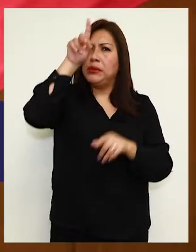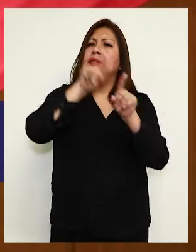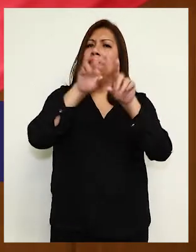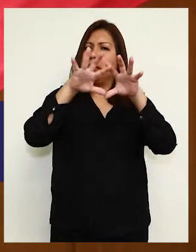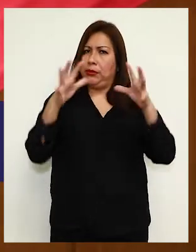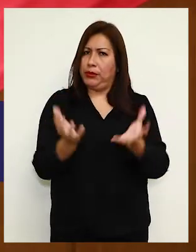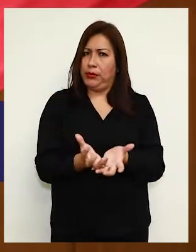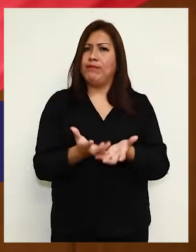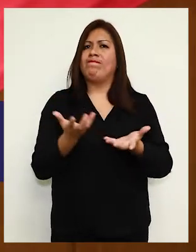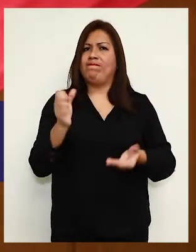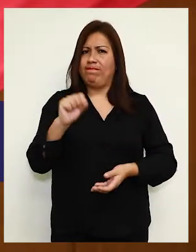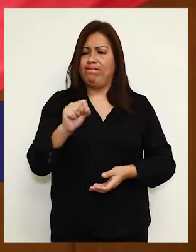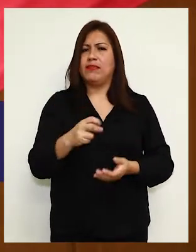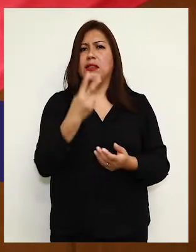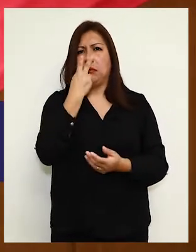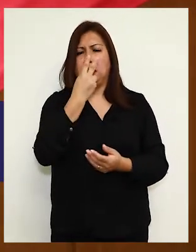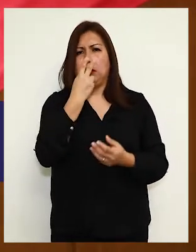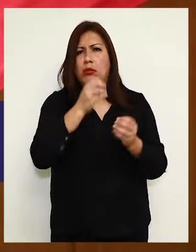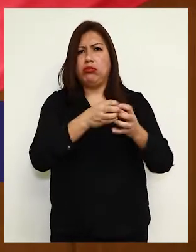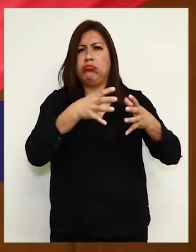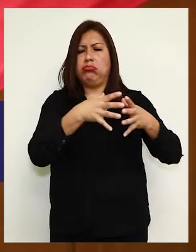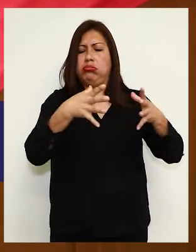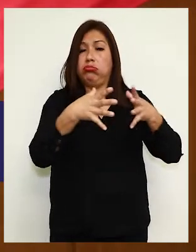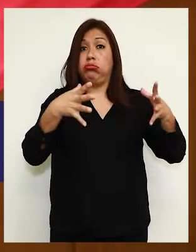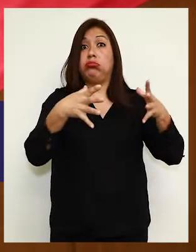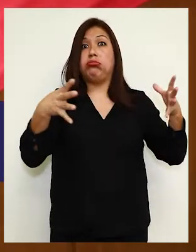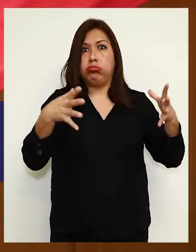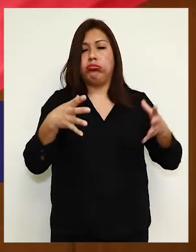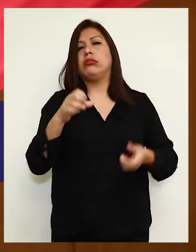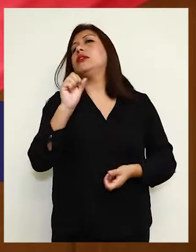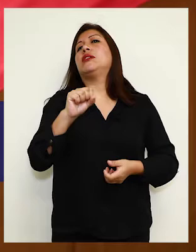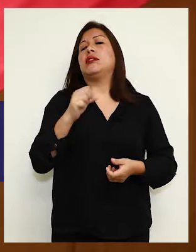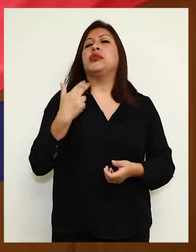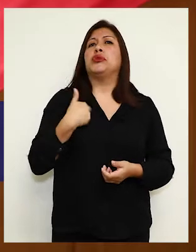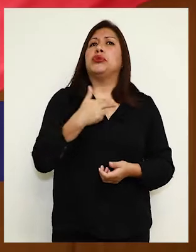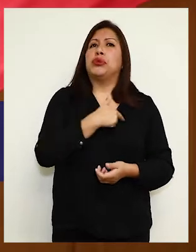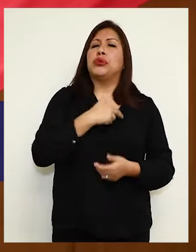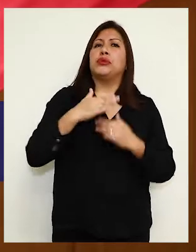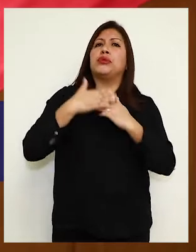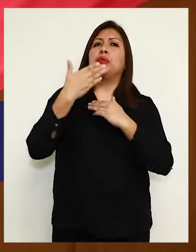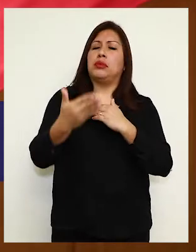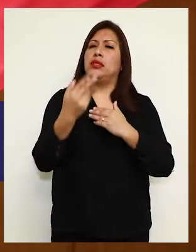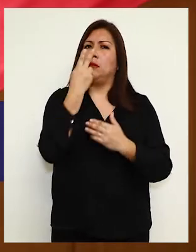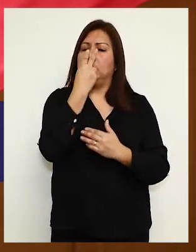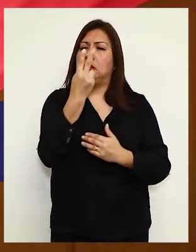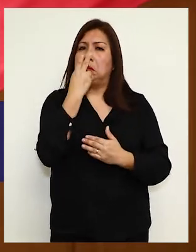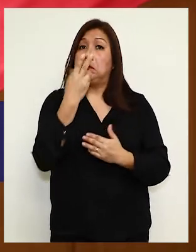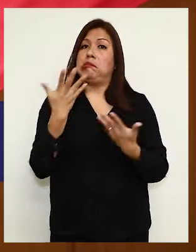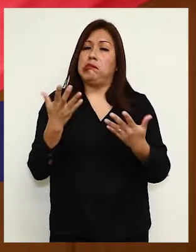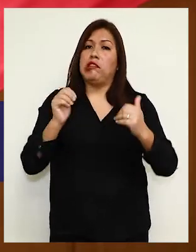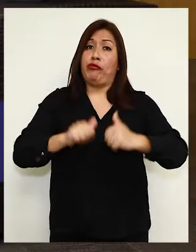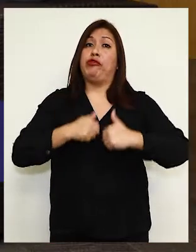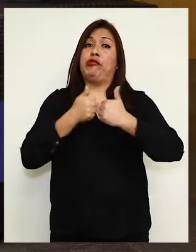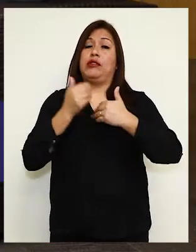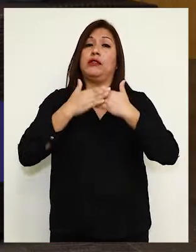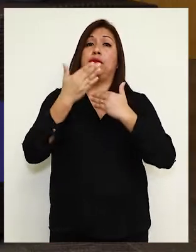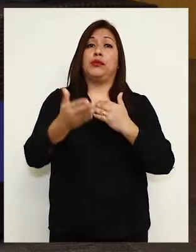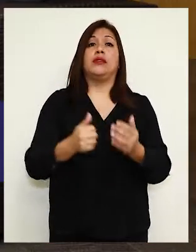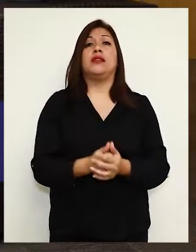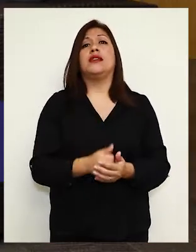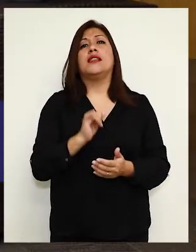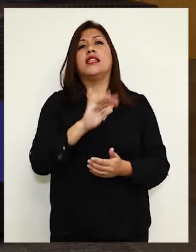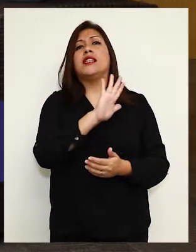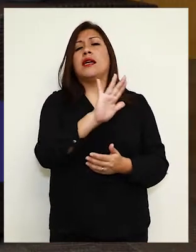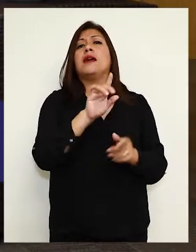mundo entero, incrementando actualmente y seguramente lo que vamos a tener que enfrentar en algún tiempo más es